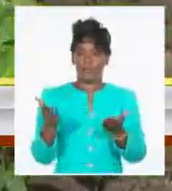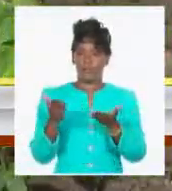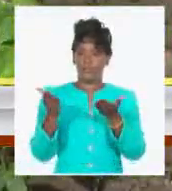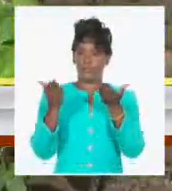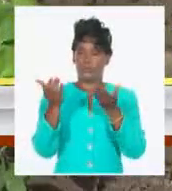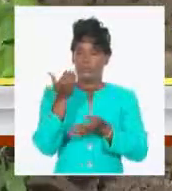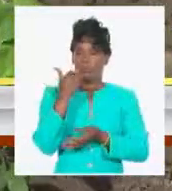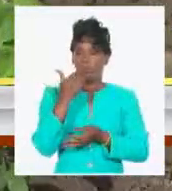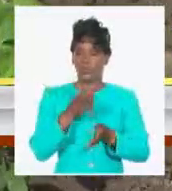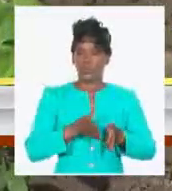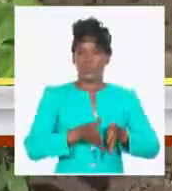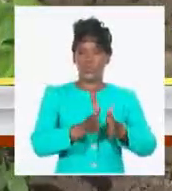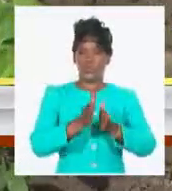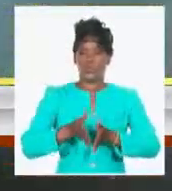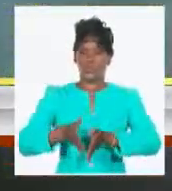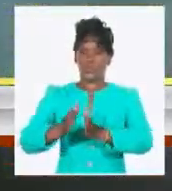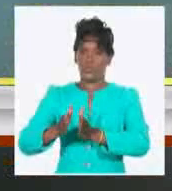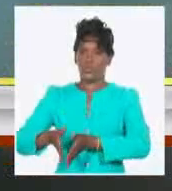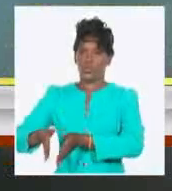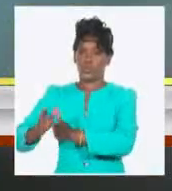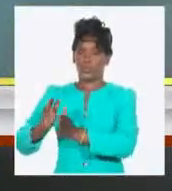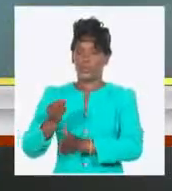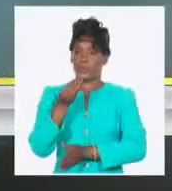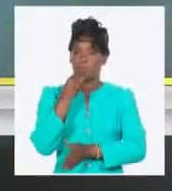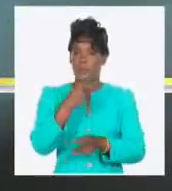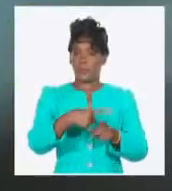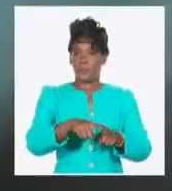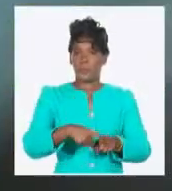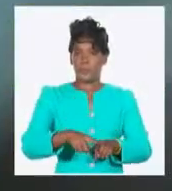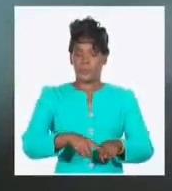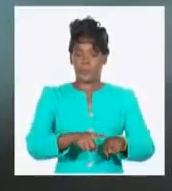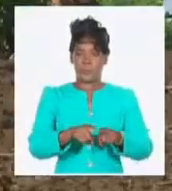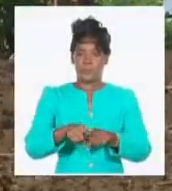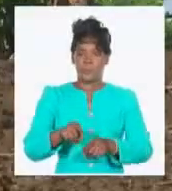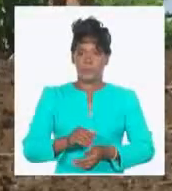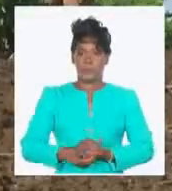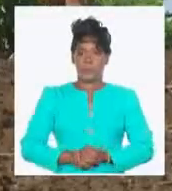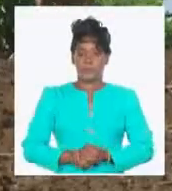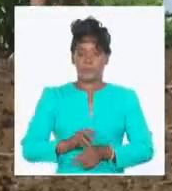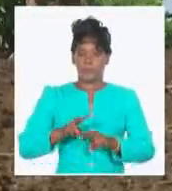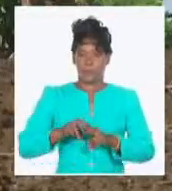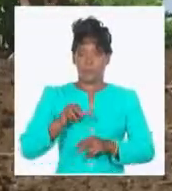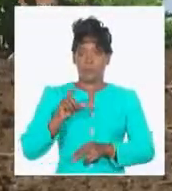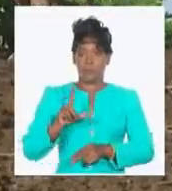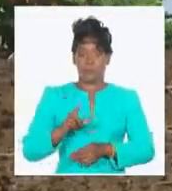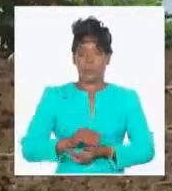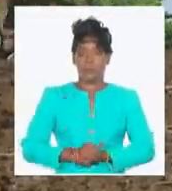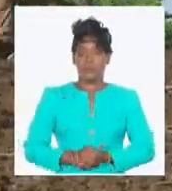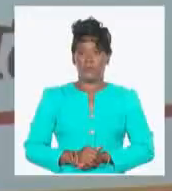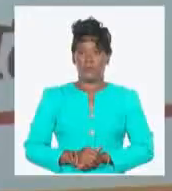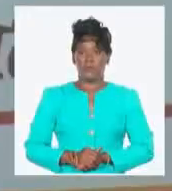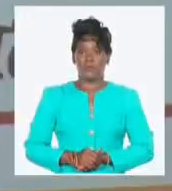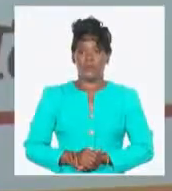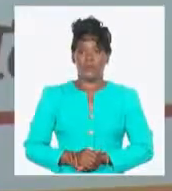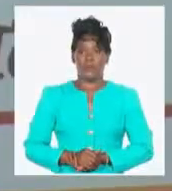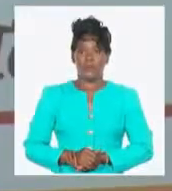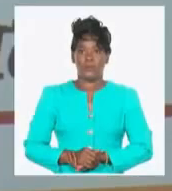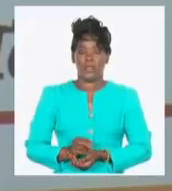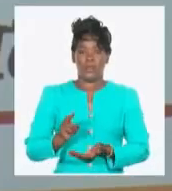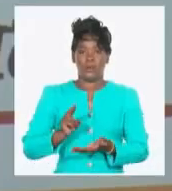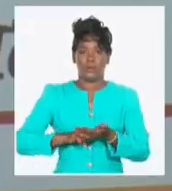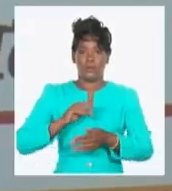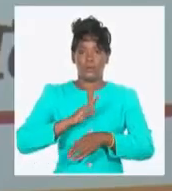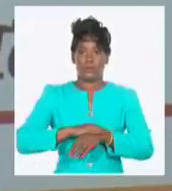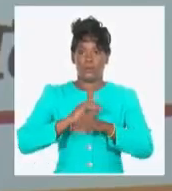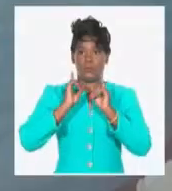10 áreas de desarrollo agrícola creadas en ese territorio holguinero durante los últimos meses. El miembro del Buró